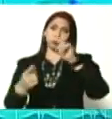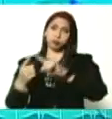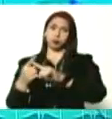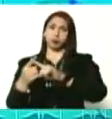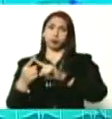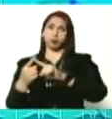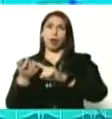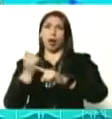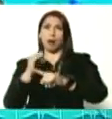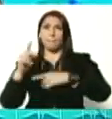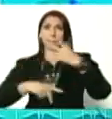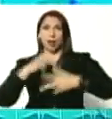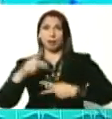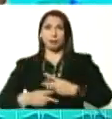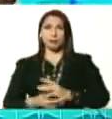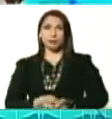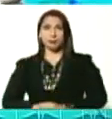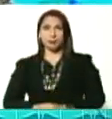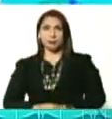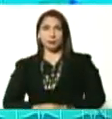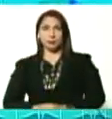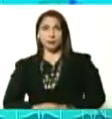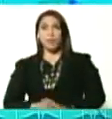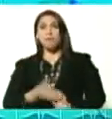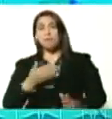el plan. Aquí están las